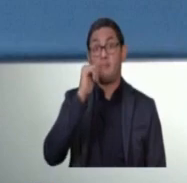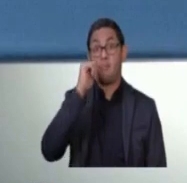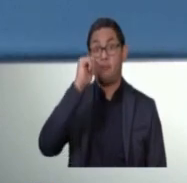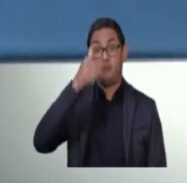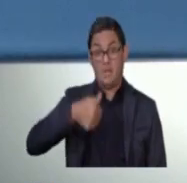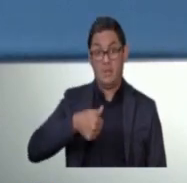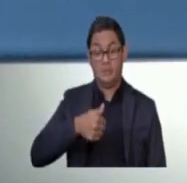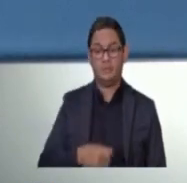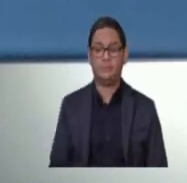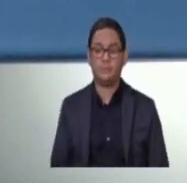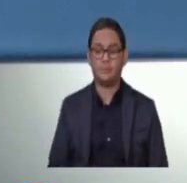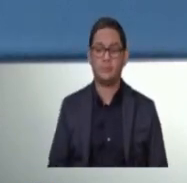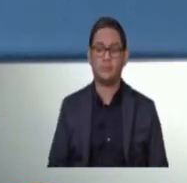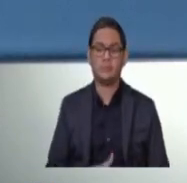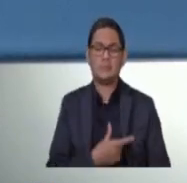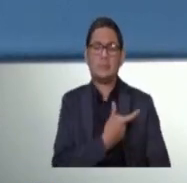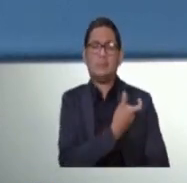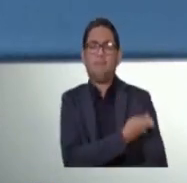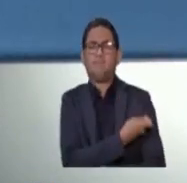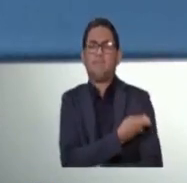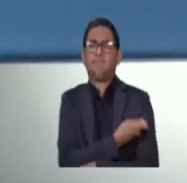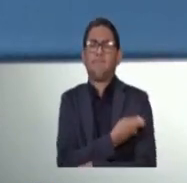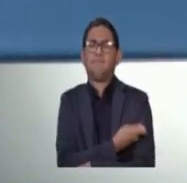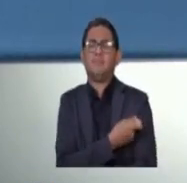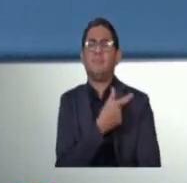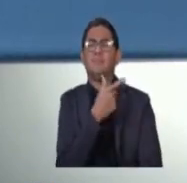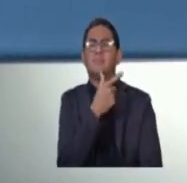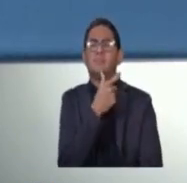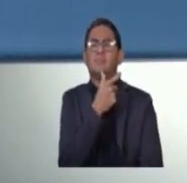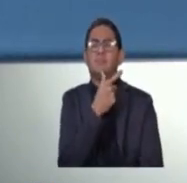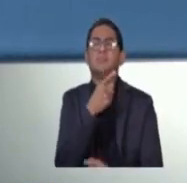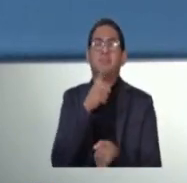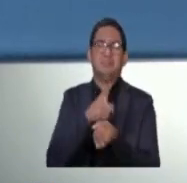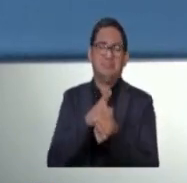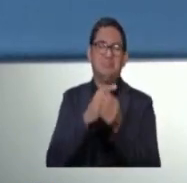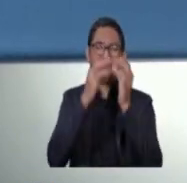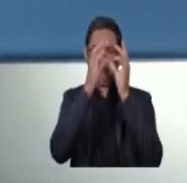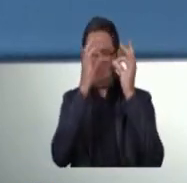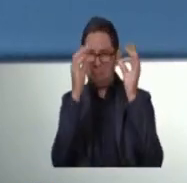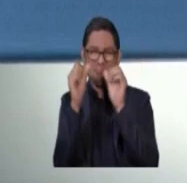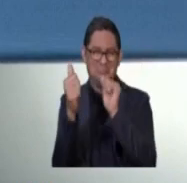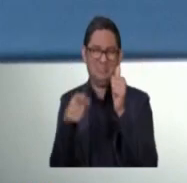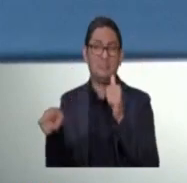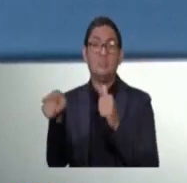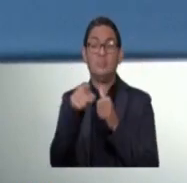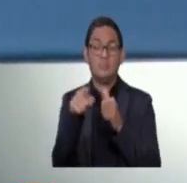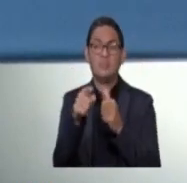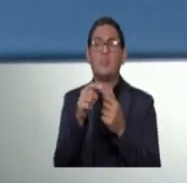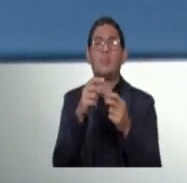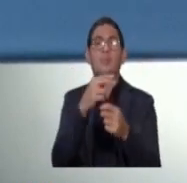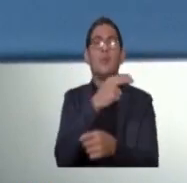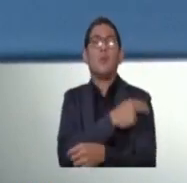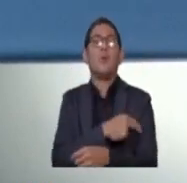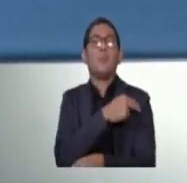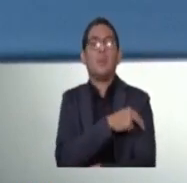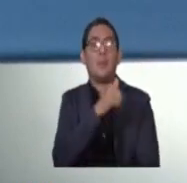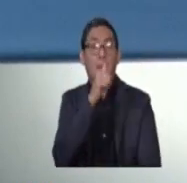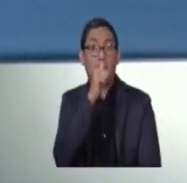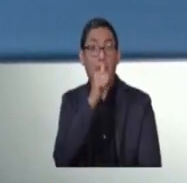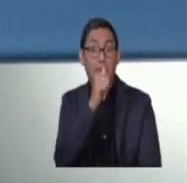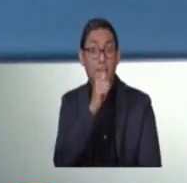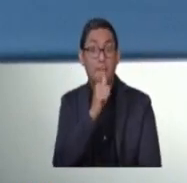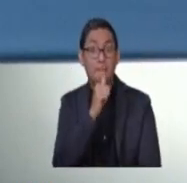procederemos a vacunar a los profesionales de la salud de los centros hospitalarios privados que atienden